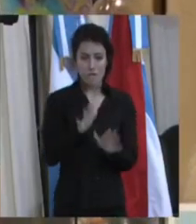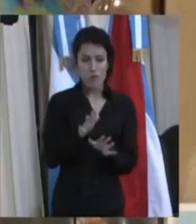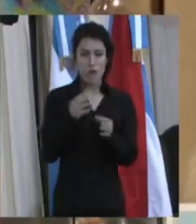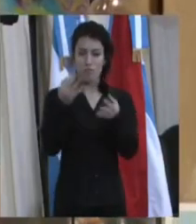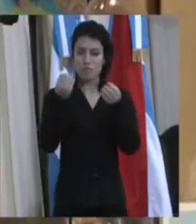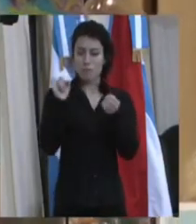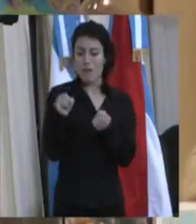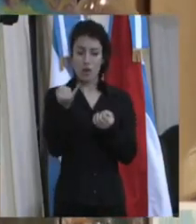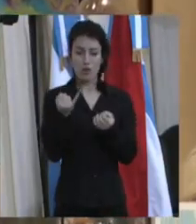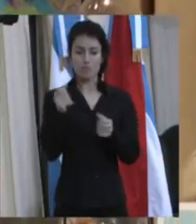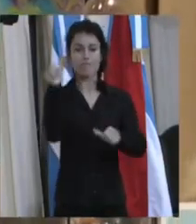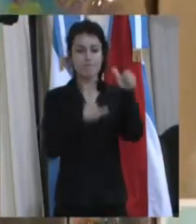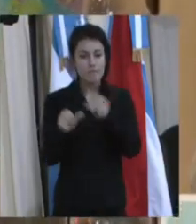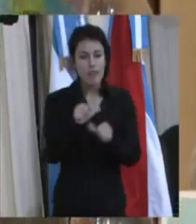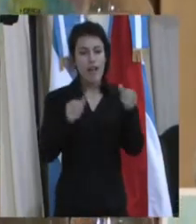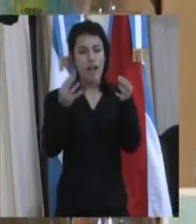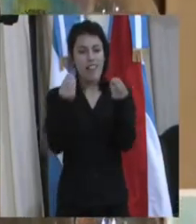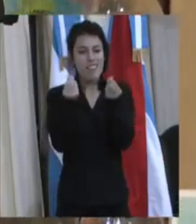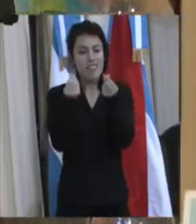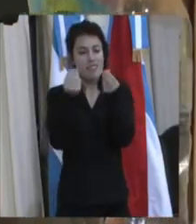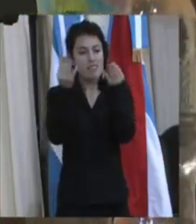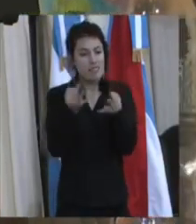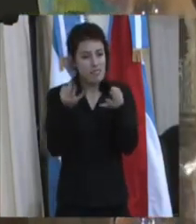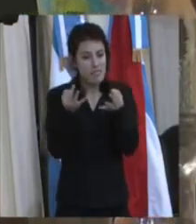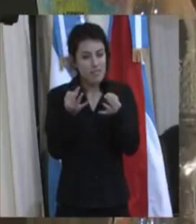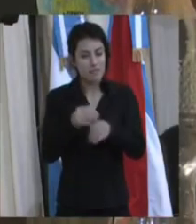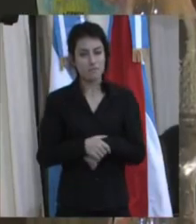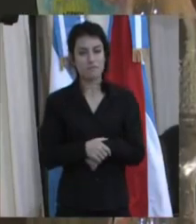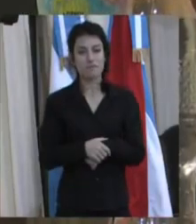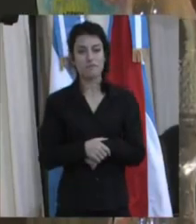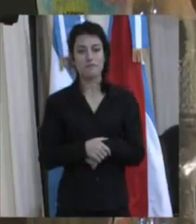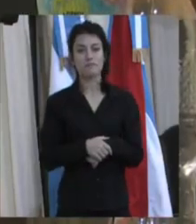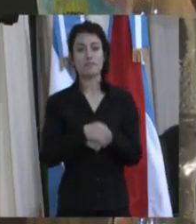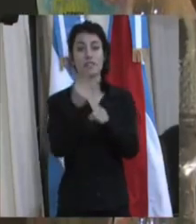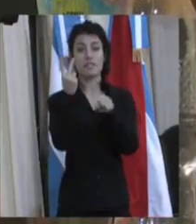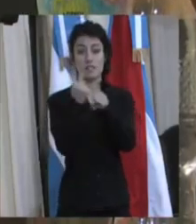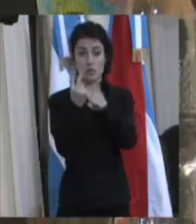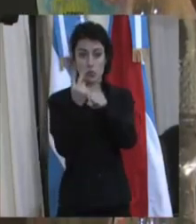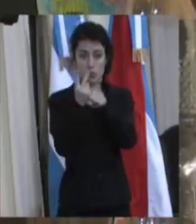más científica, con más calidad. Segundo momento.